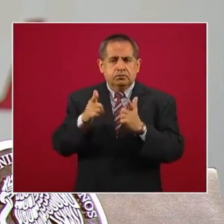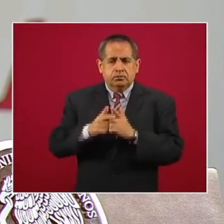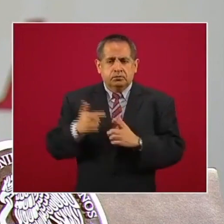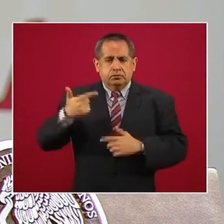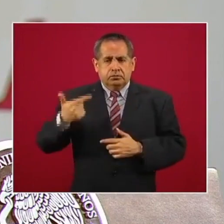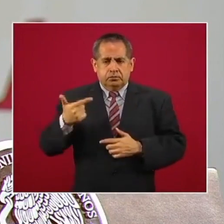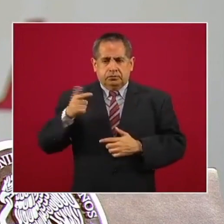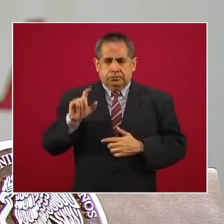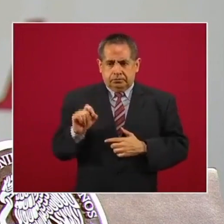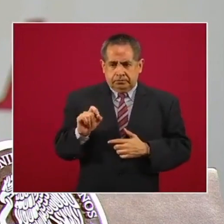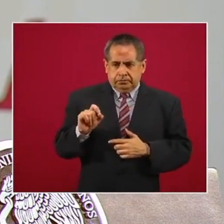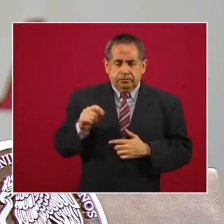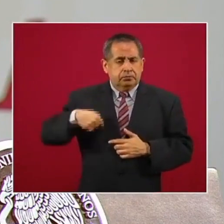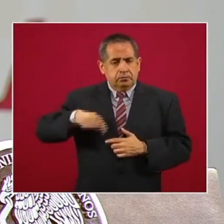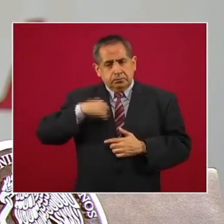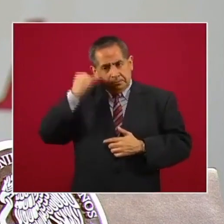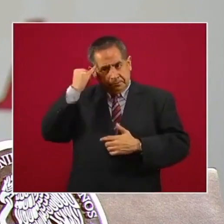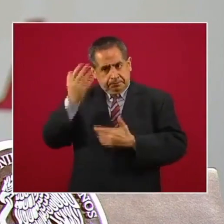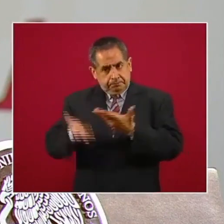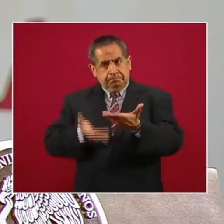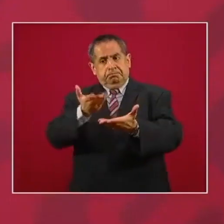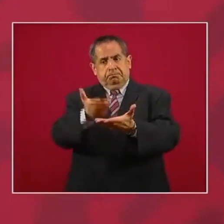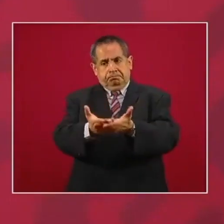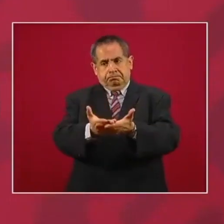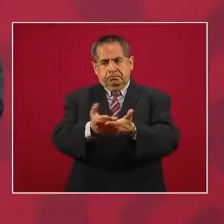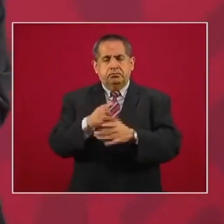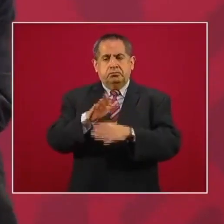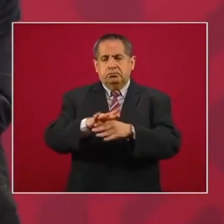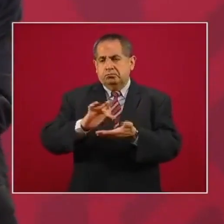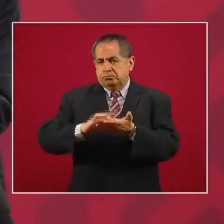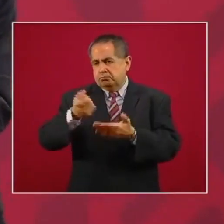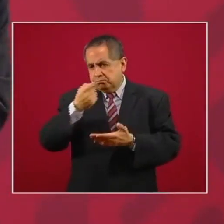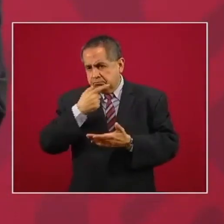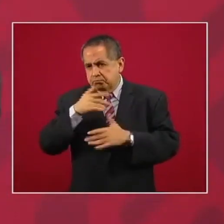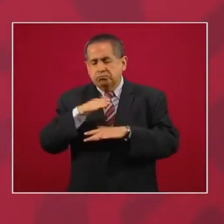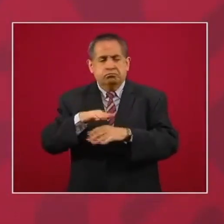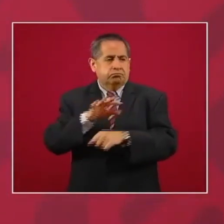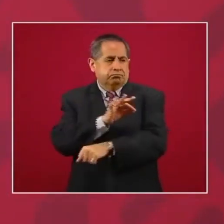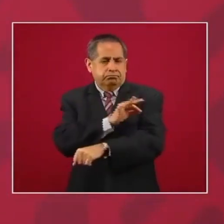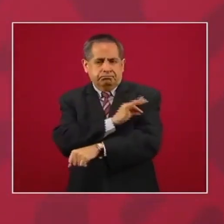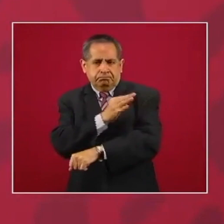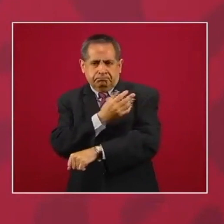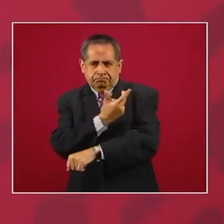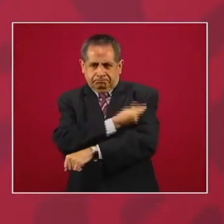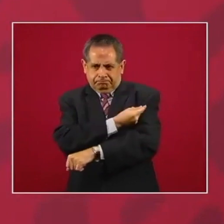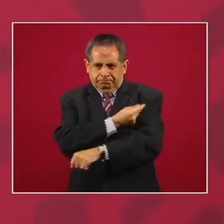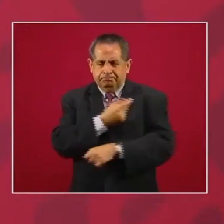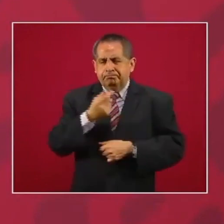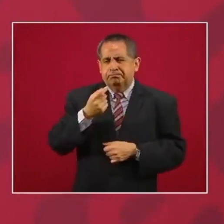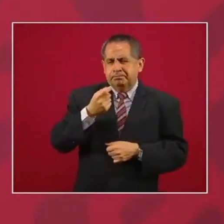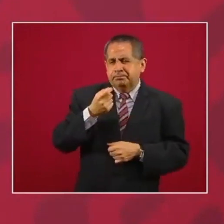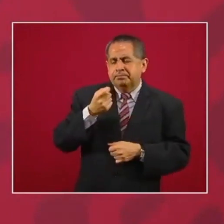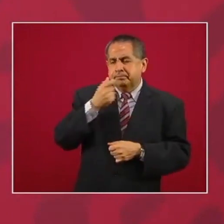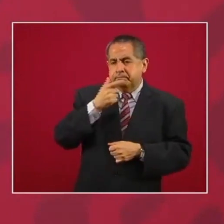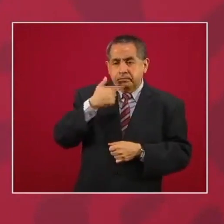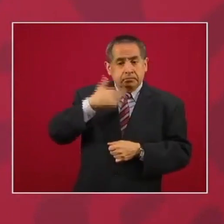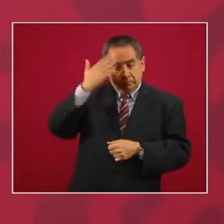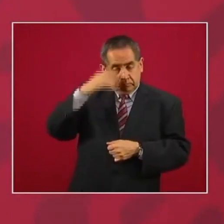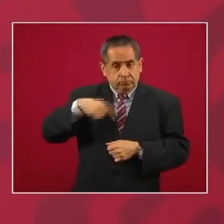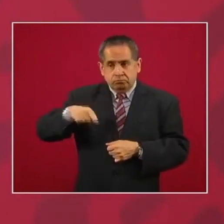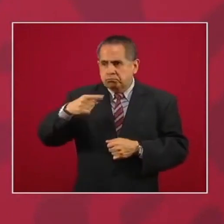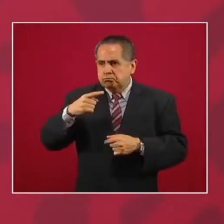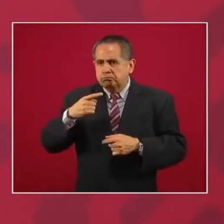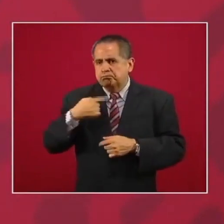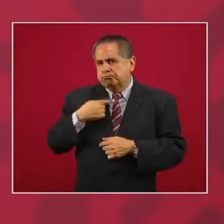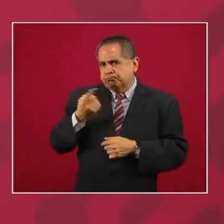por la fiscalía general en el caso de emiliano soya hay involucrados hasta legisladores de los